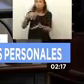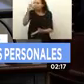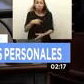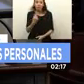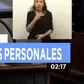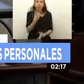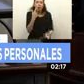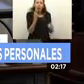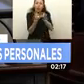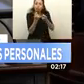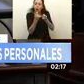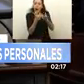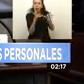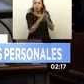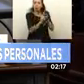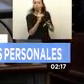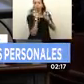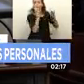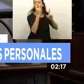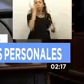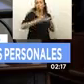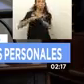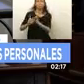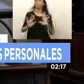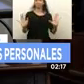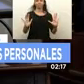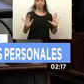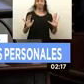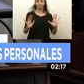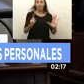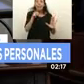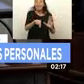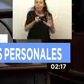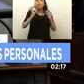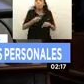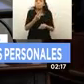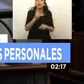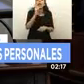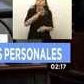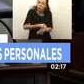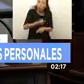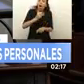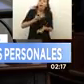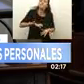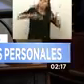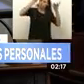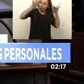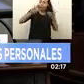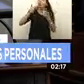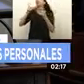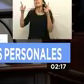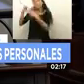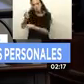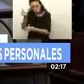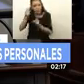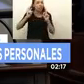nivel de concentración porque este también son las causas de la inflación además de la restricción monetaria y del comportamiento